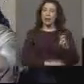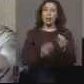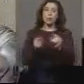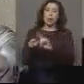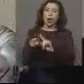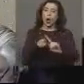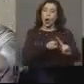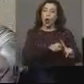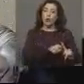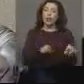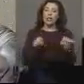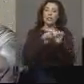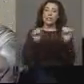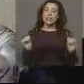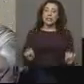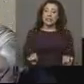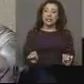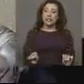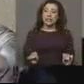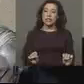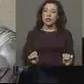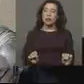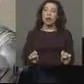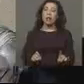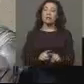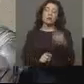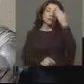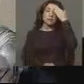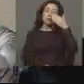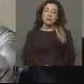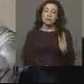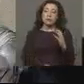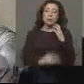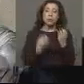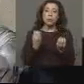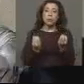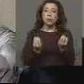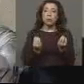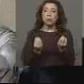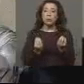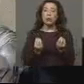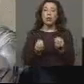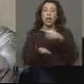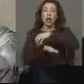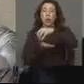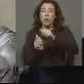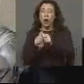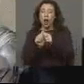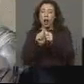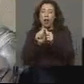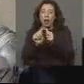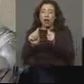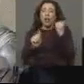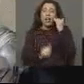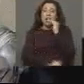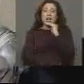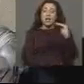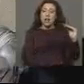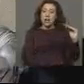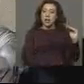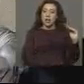otras, el sistema al final resulta perverso. Pues en comunas rurales, donde los niños y